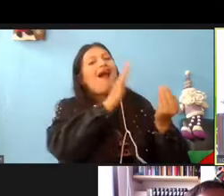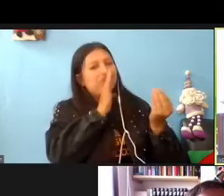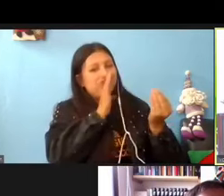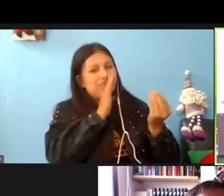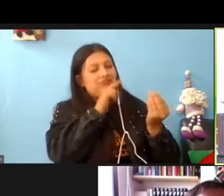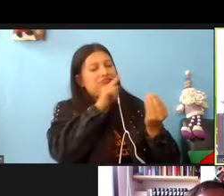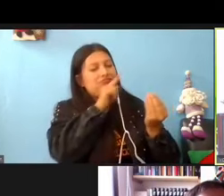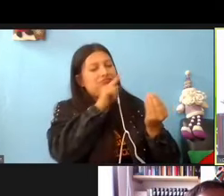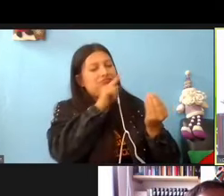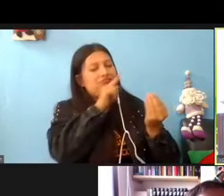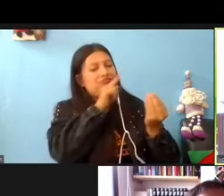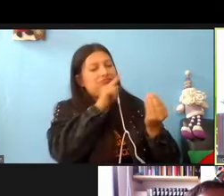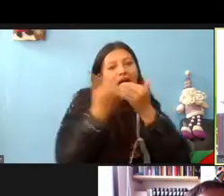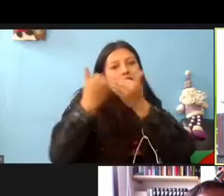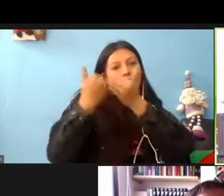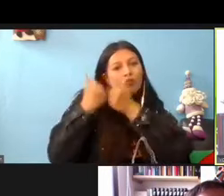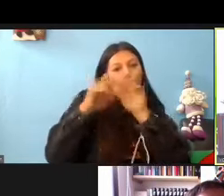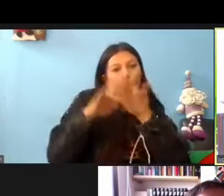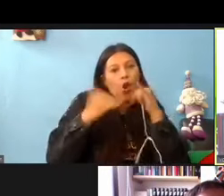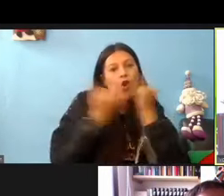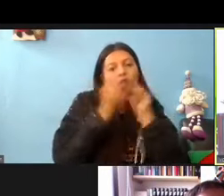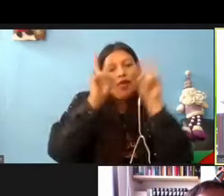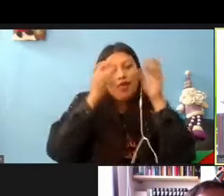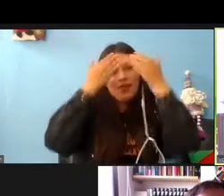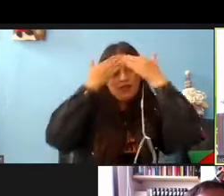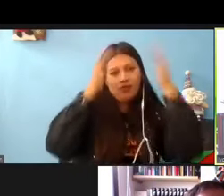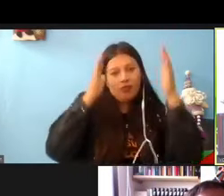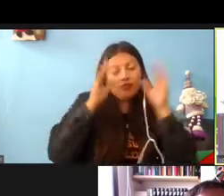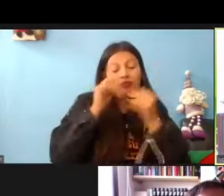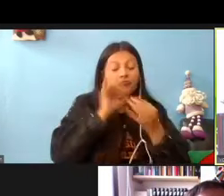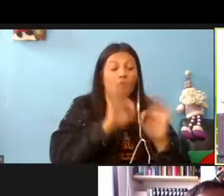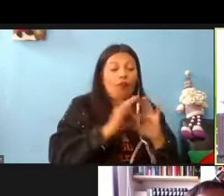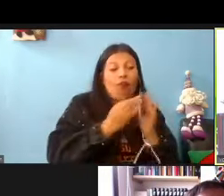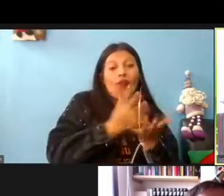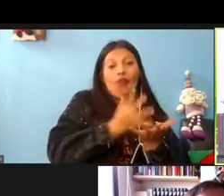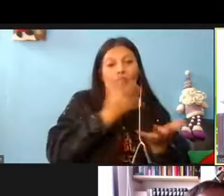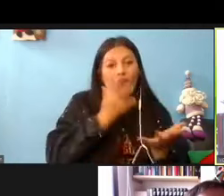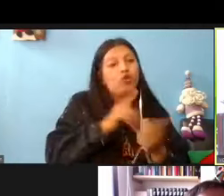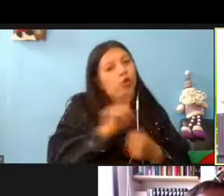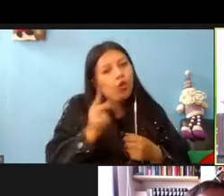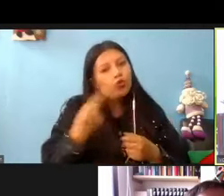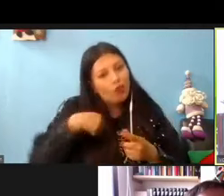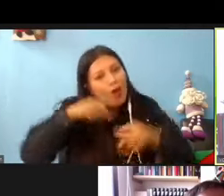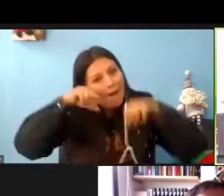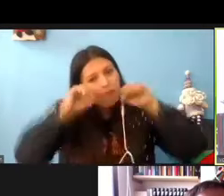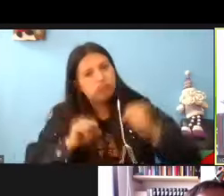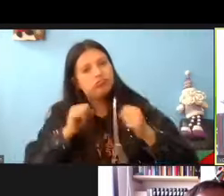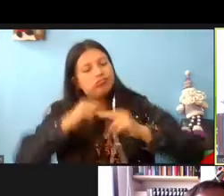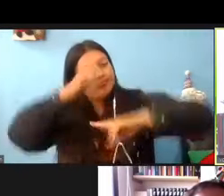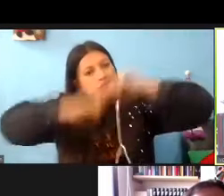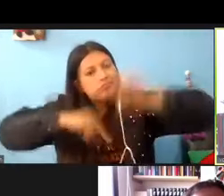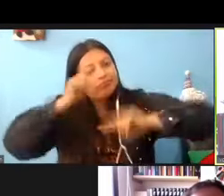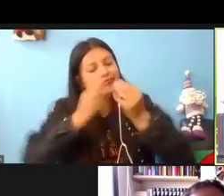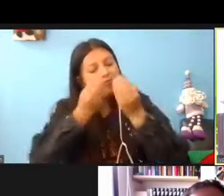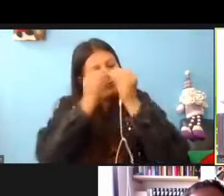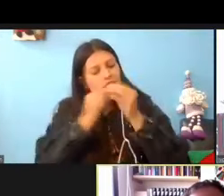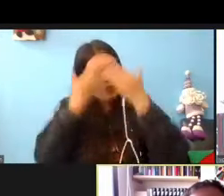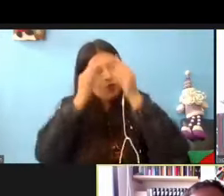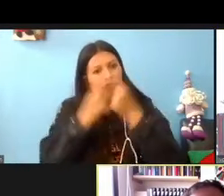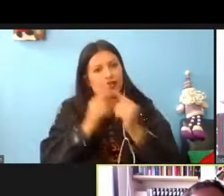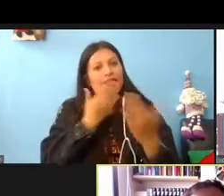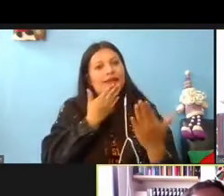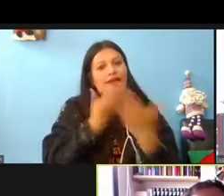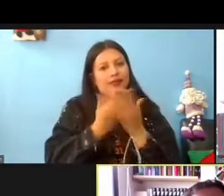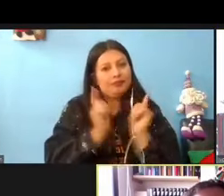dinamicen y hagan realidad la democracia burguesa, sino para que nosotros podamos construir una democracia diferente. Gracias.